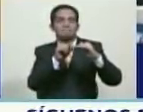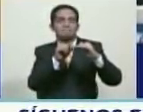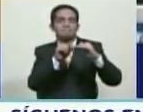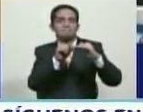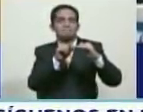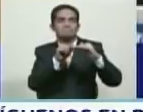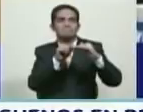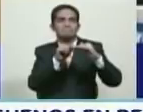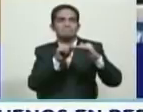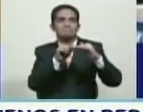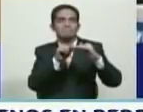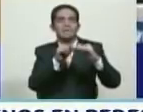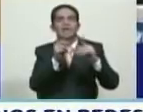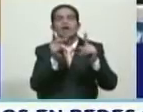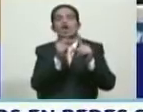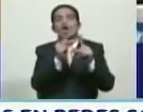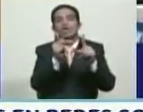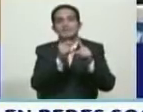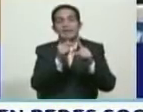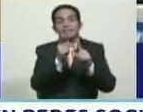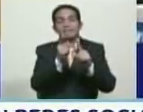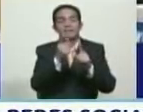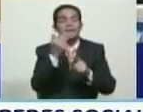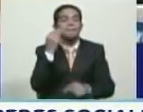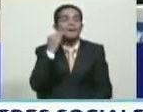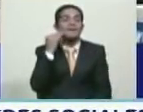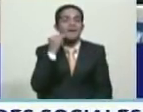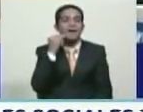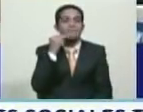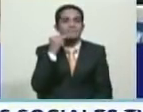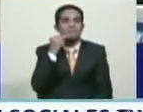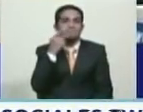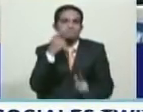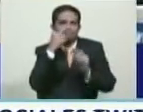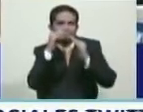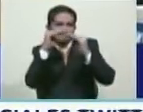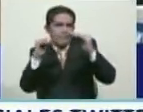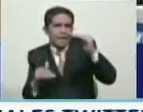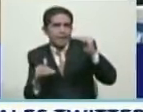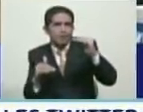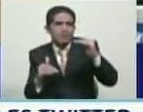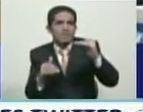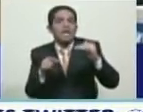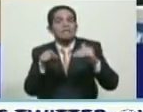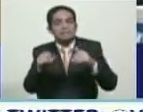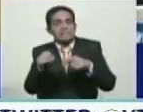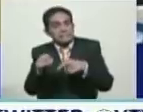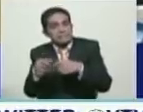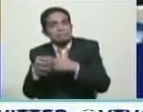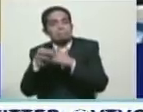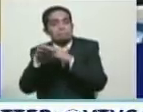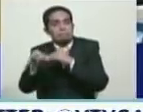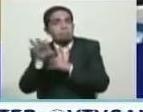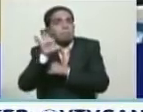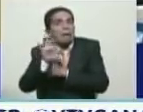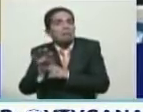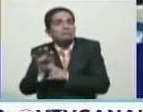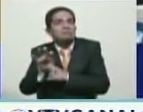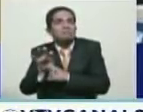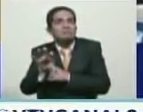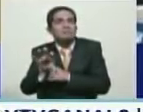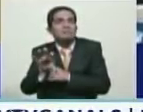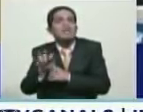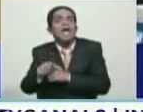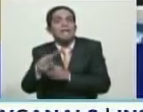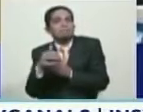del hotel de la Florida. That this is the country que este sea el país that